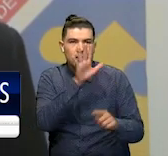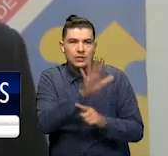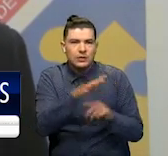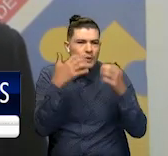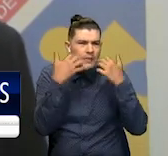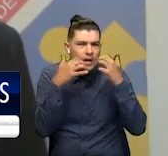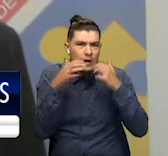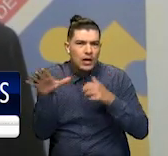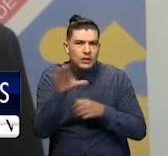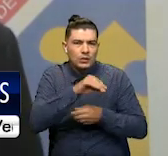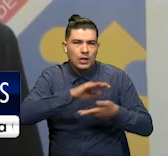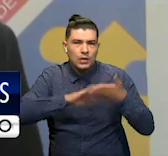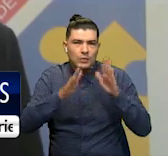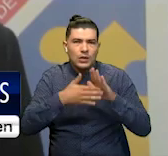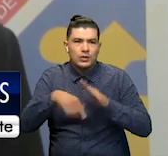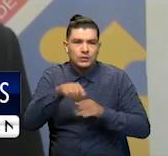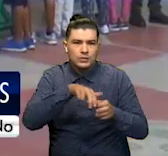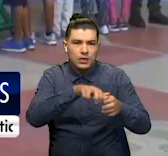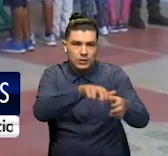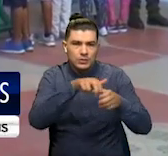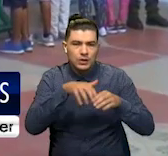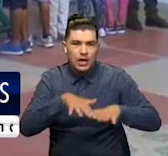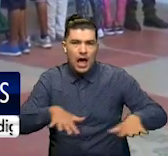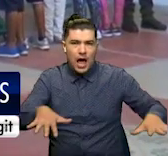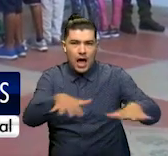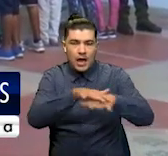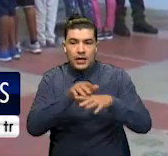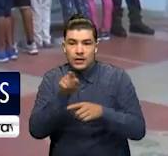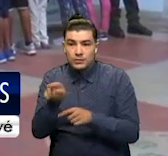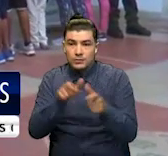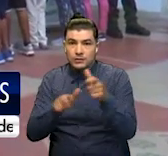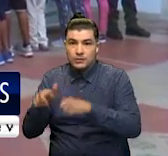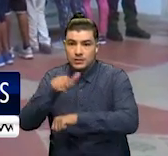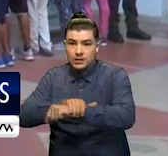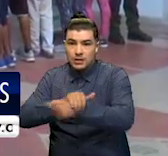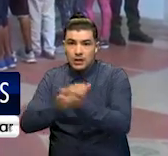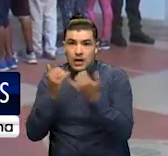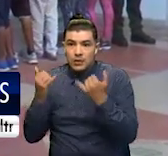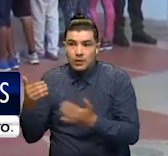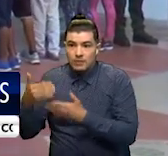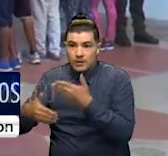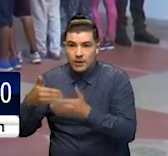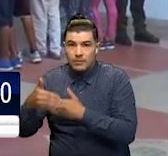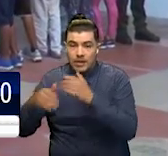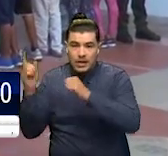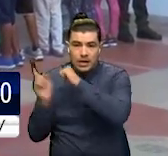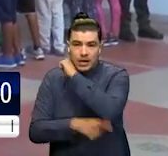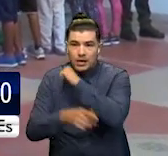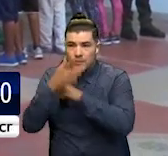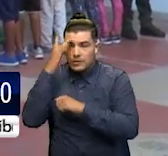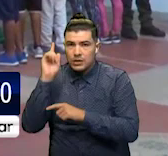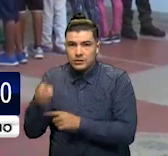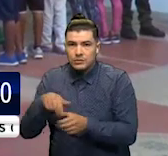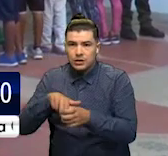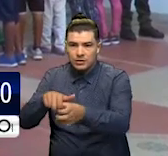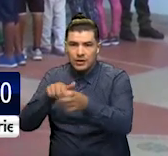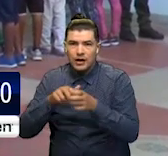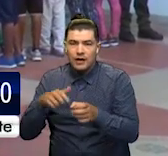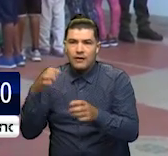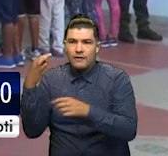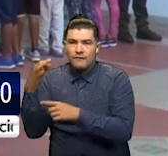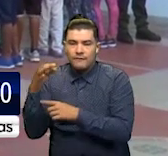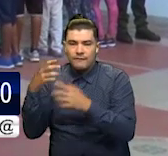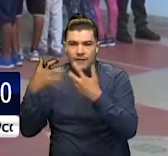miedo hacia la ciudadanía que transitaba por ese sector. Los capturados están siendo procesados por los delitos de tráfico, fabricación o porte